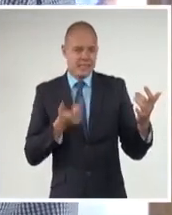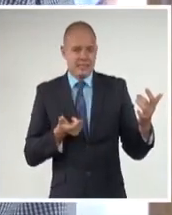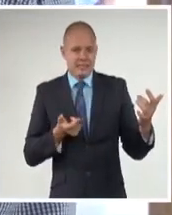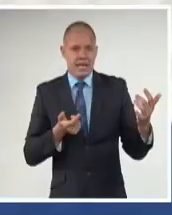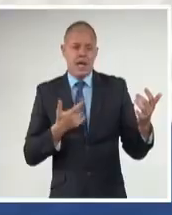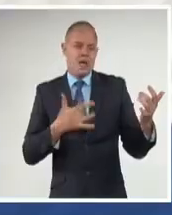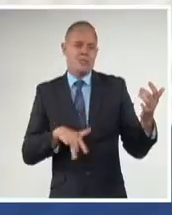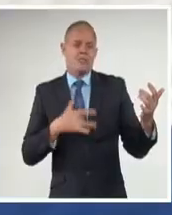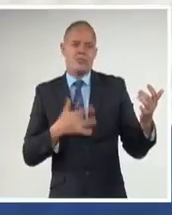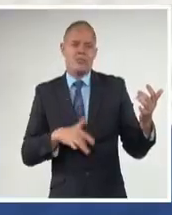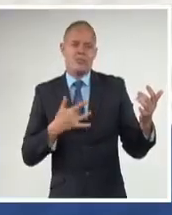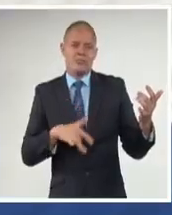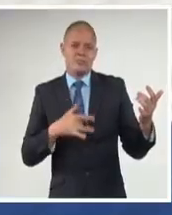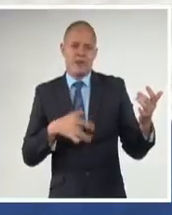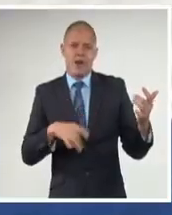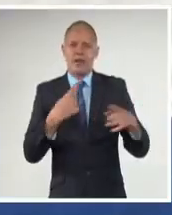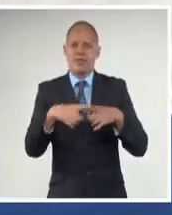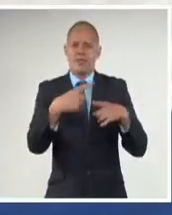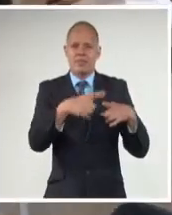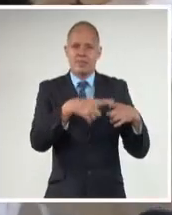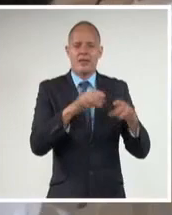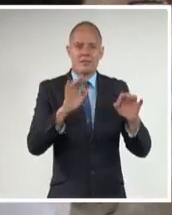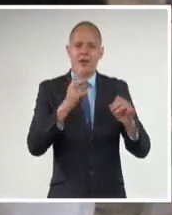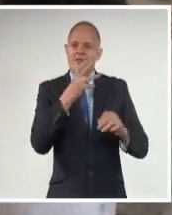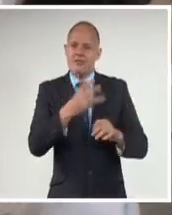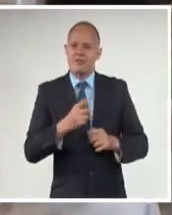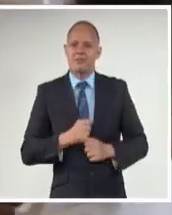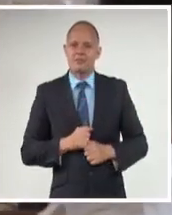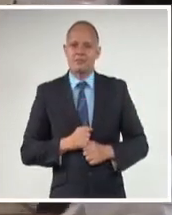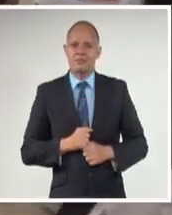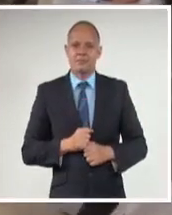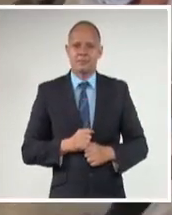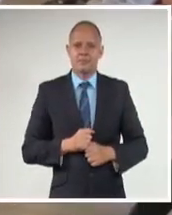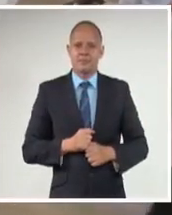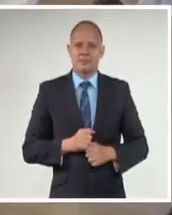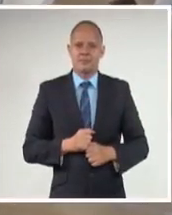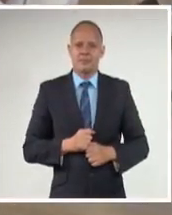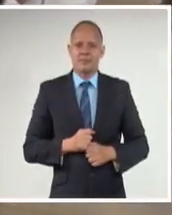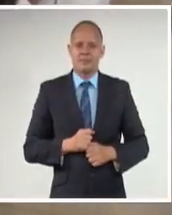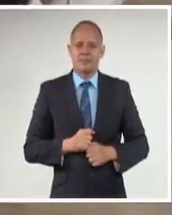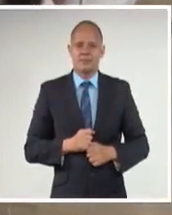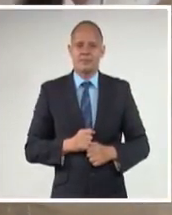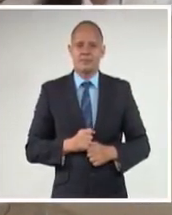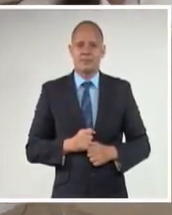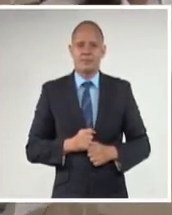su amigo. Talía González, Sistema Informativo de la Televisión Cubana.